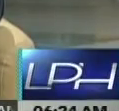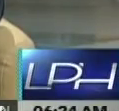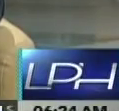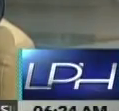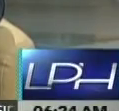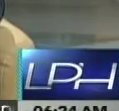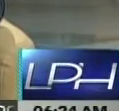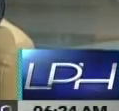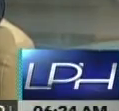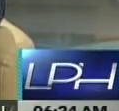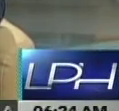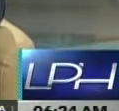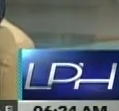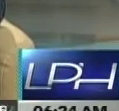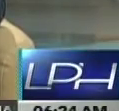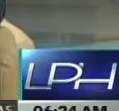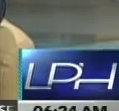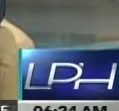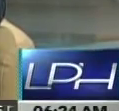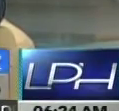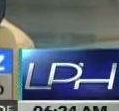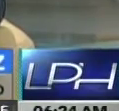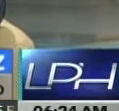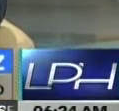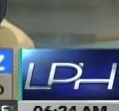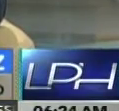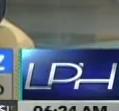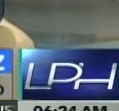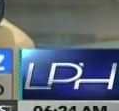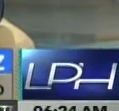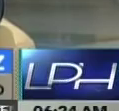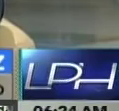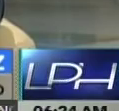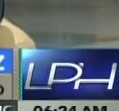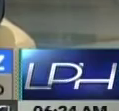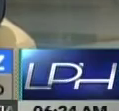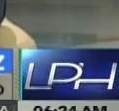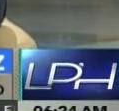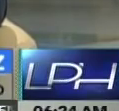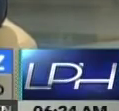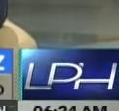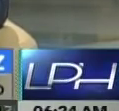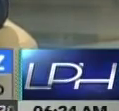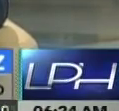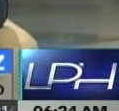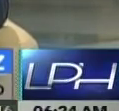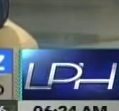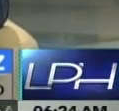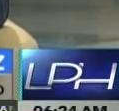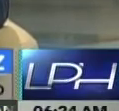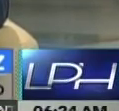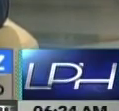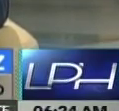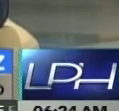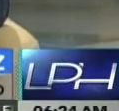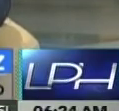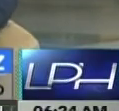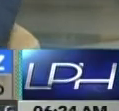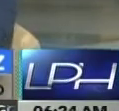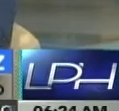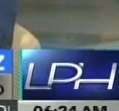Ya estamos con la pauta de hoy en el segmento de la entrevista hoy con nuestro invitado Francisco Torrealba, ministro del Poder Popular para el